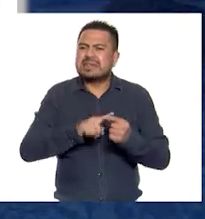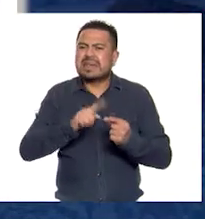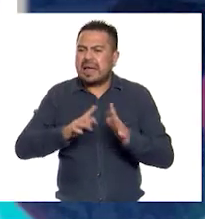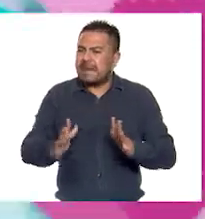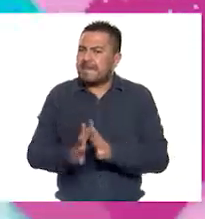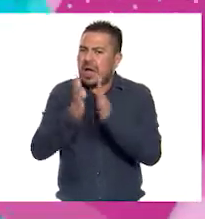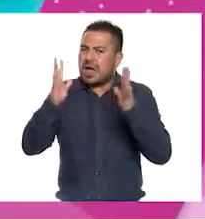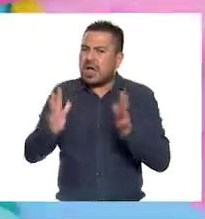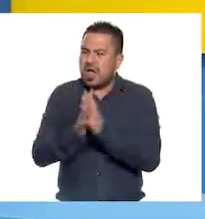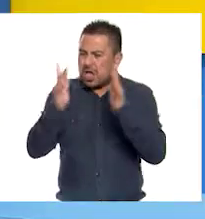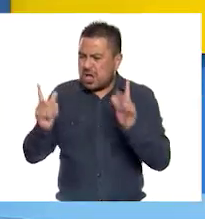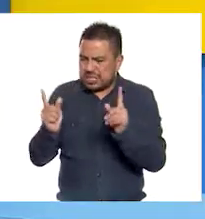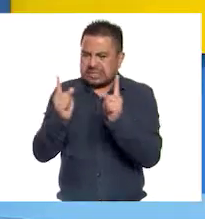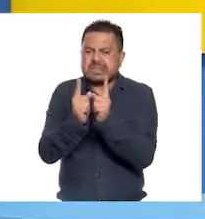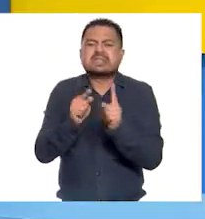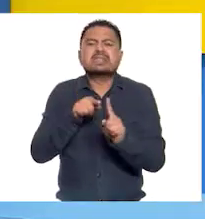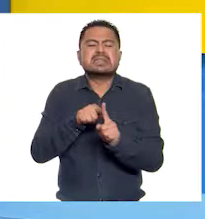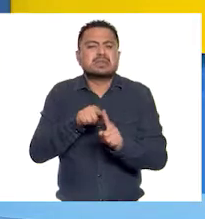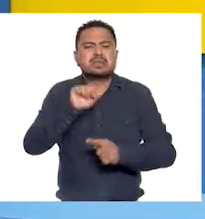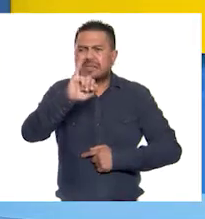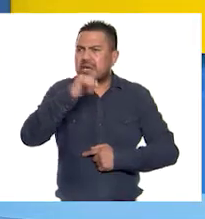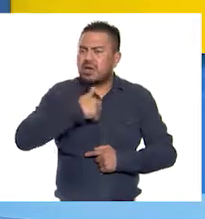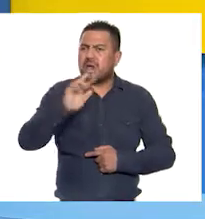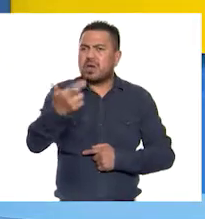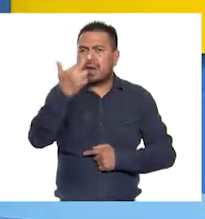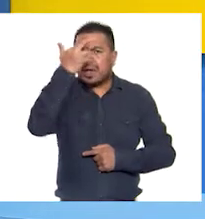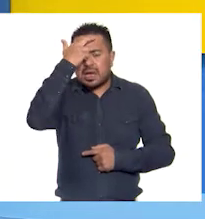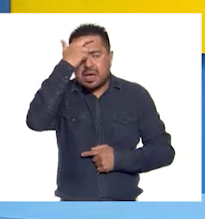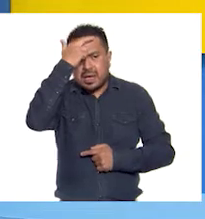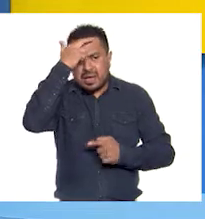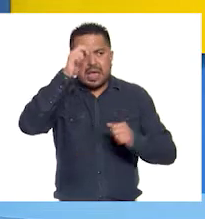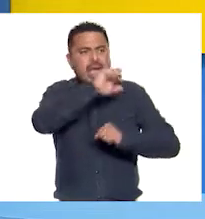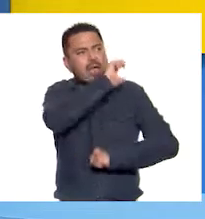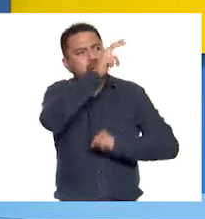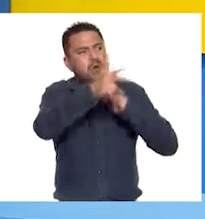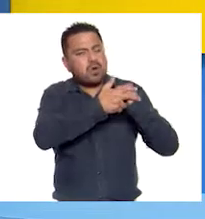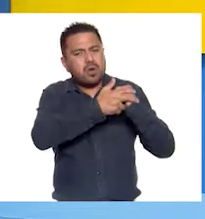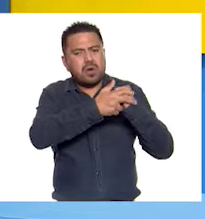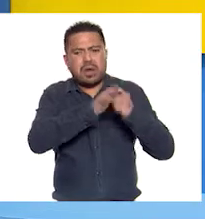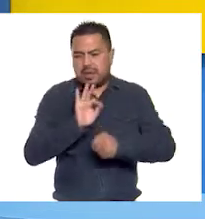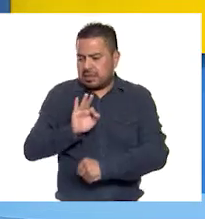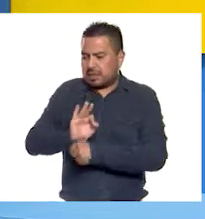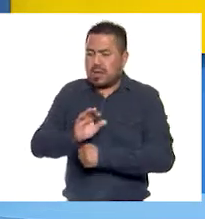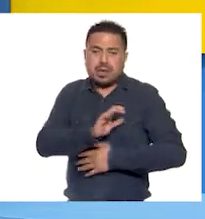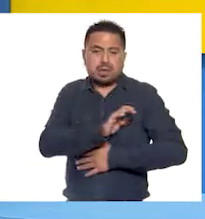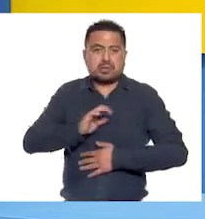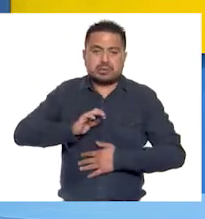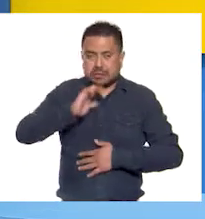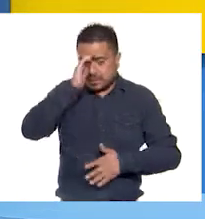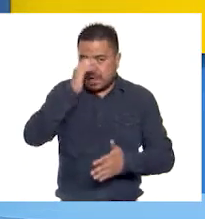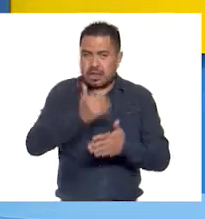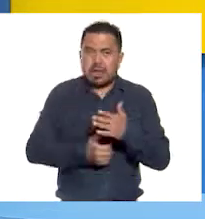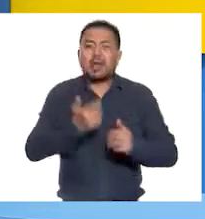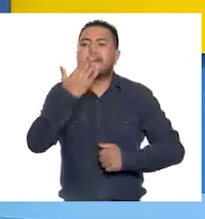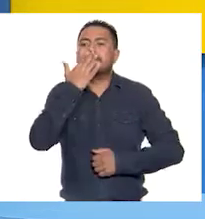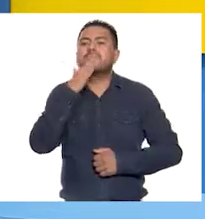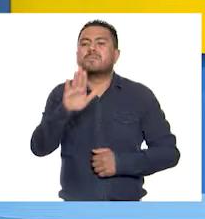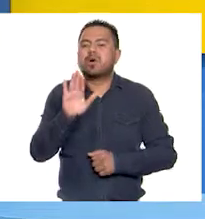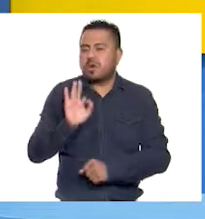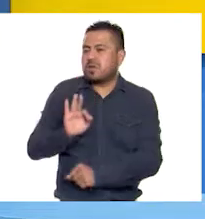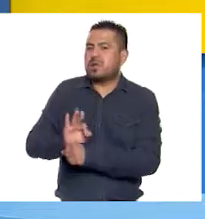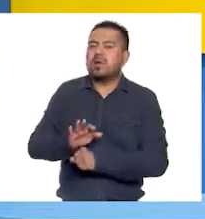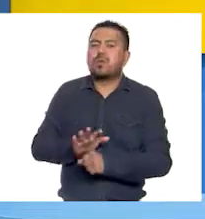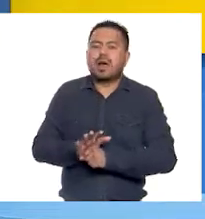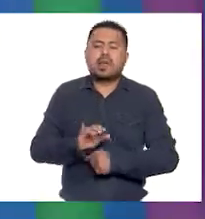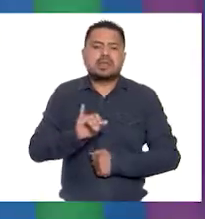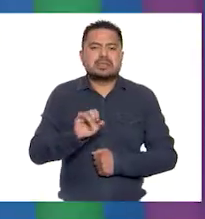en estas guerras? Sí, yo recuerdo que eran guerras entre europeos, defensores del cristianismo, y musulmanes, defensores